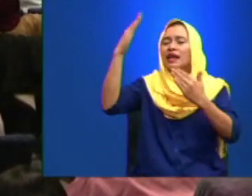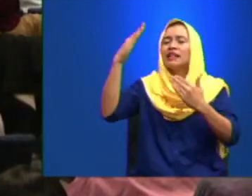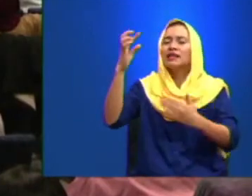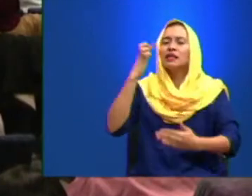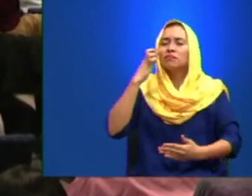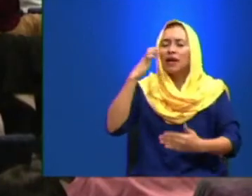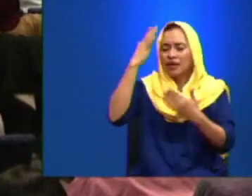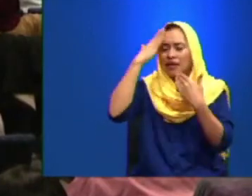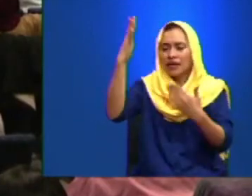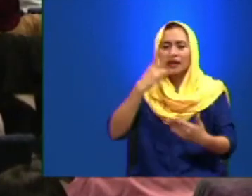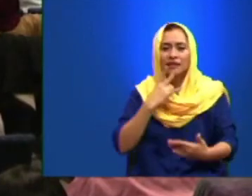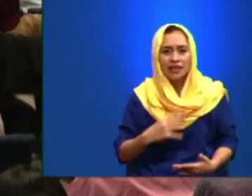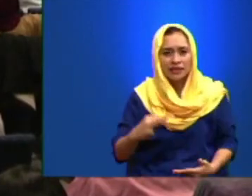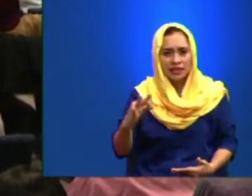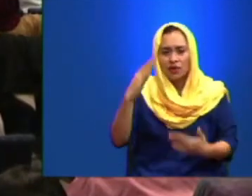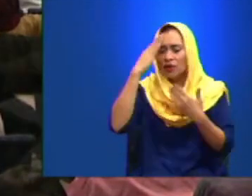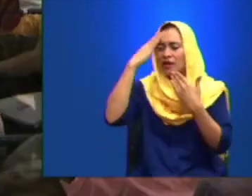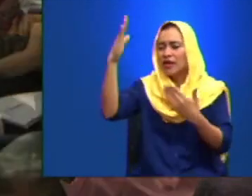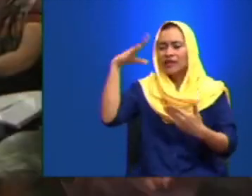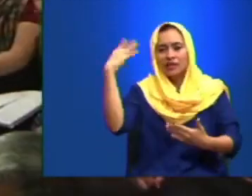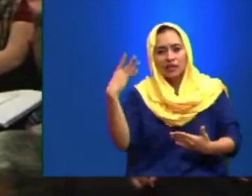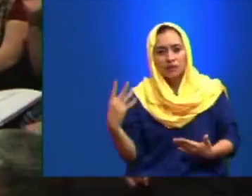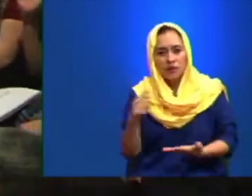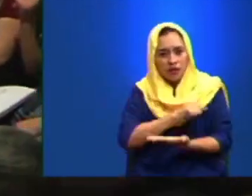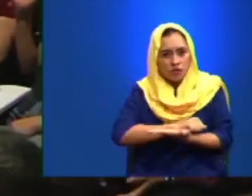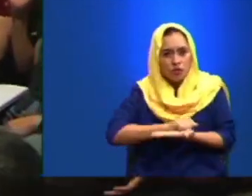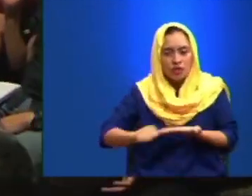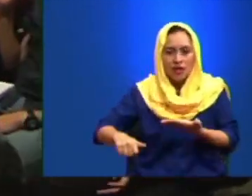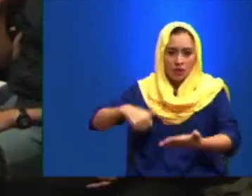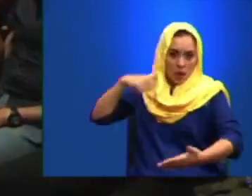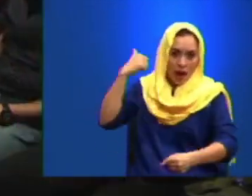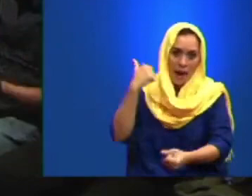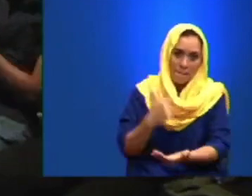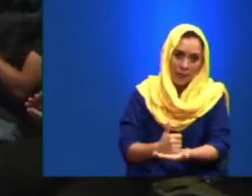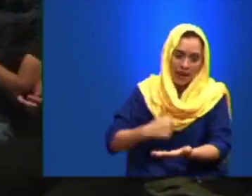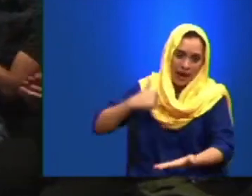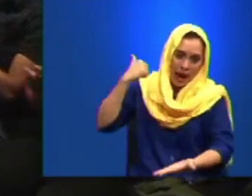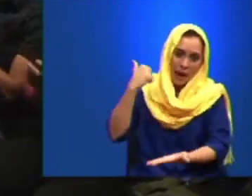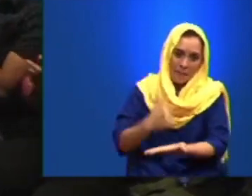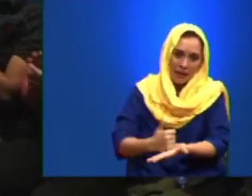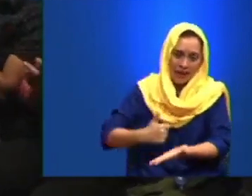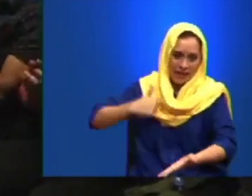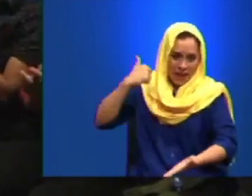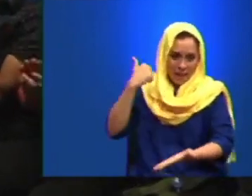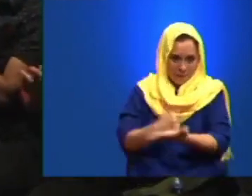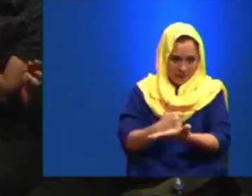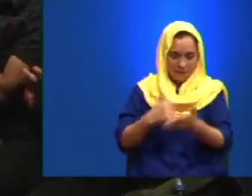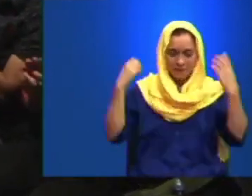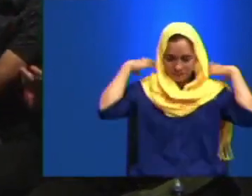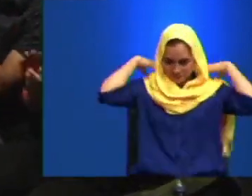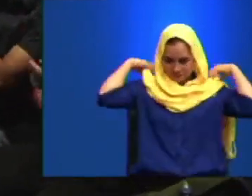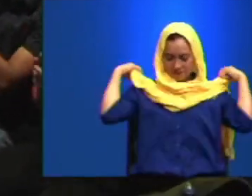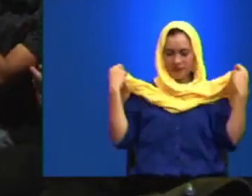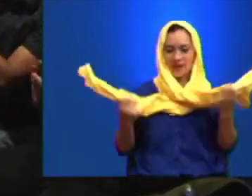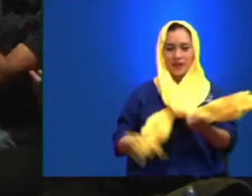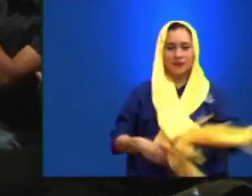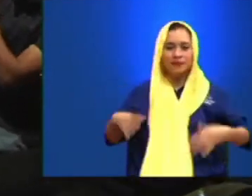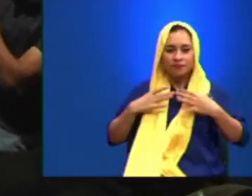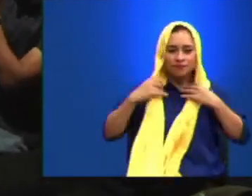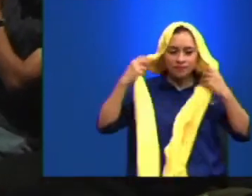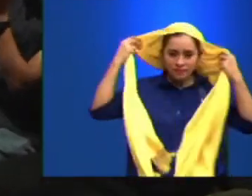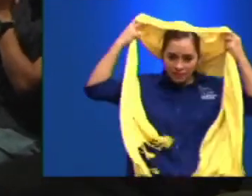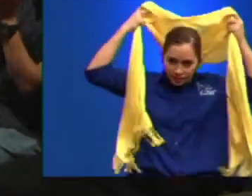espíritu santo amén amén amén lo creemos en un aplauso al rey bendita bueno